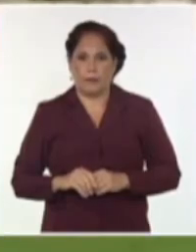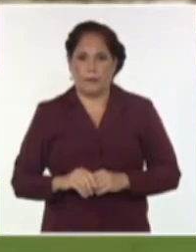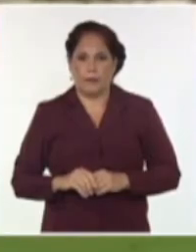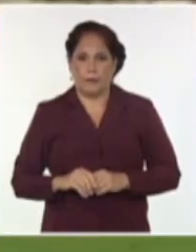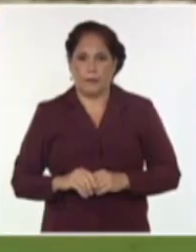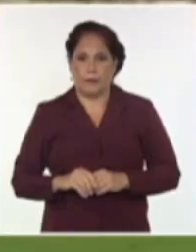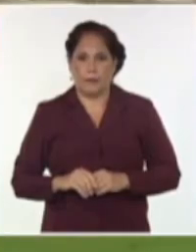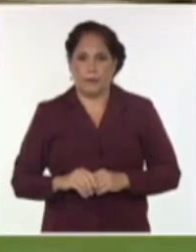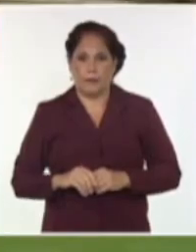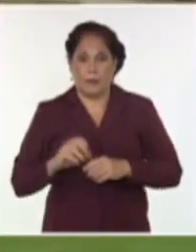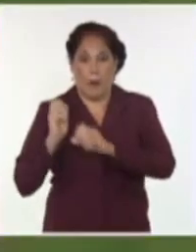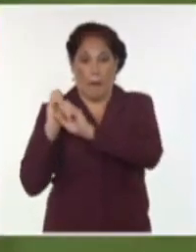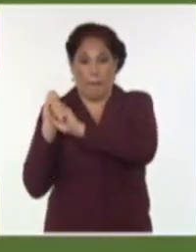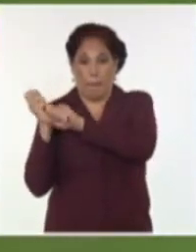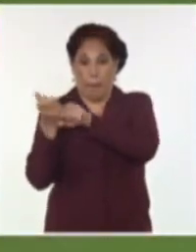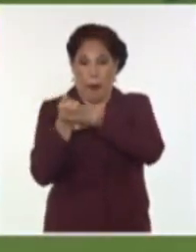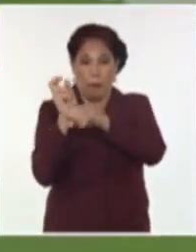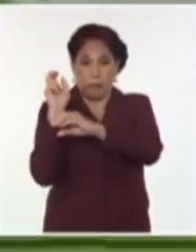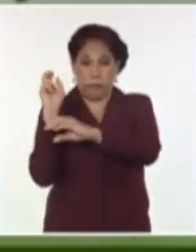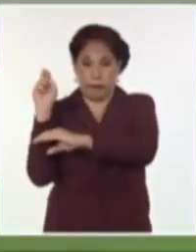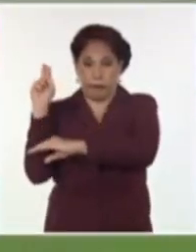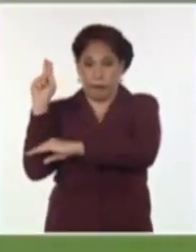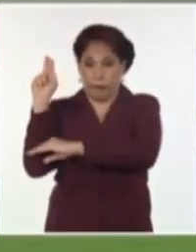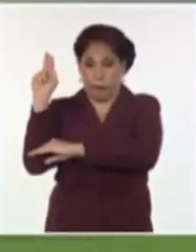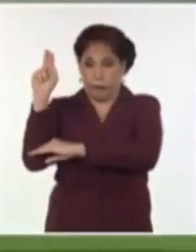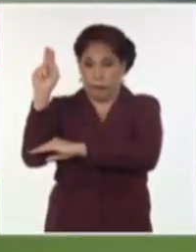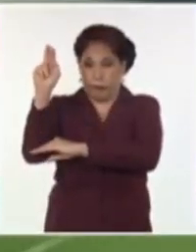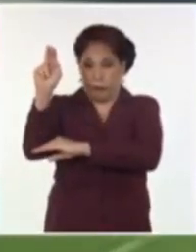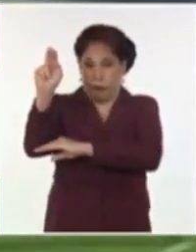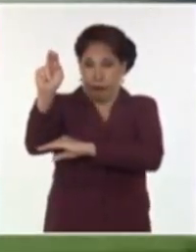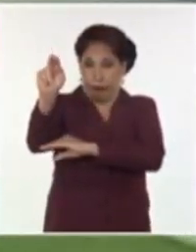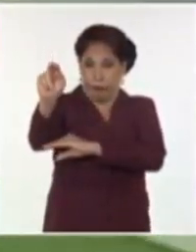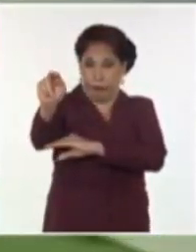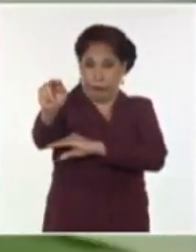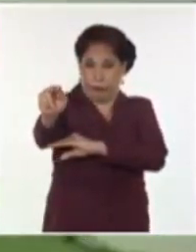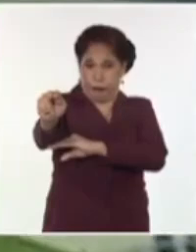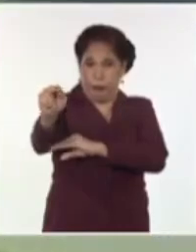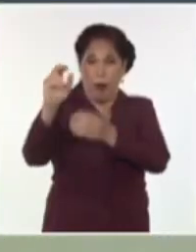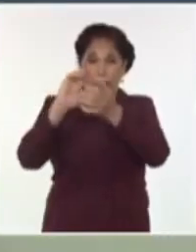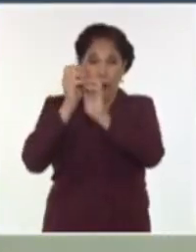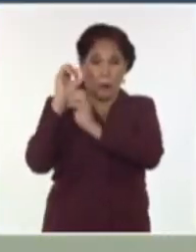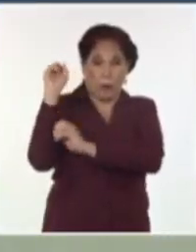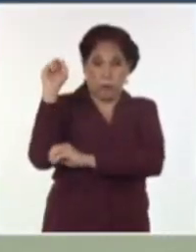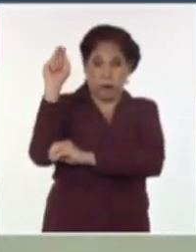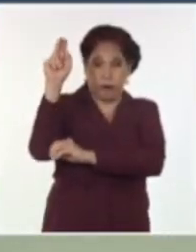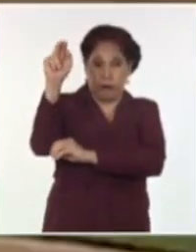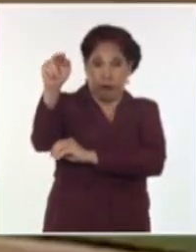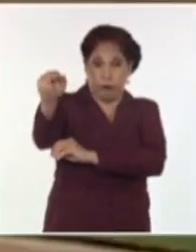Aquí viene. Le tira una línea larga por el exterior, se fue.